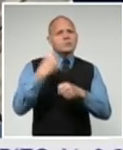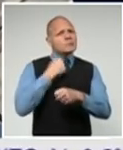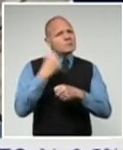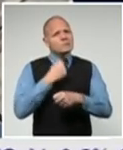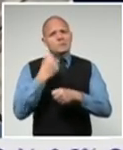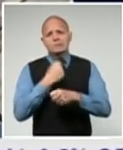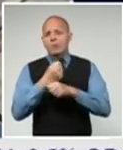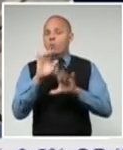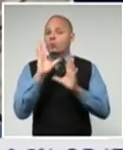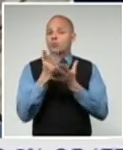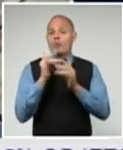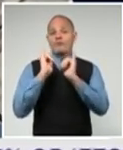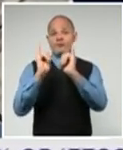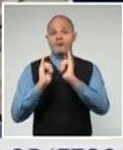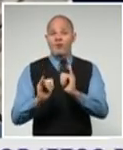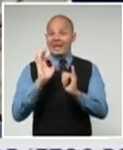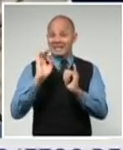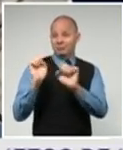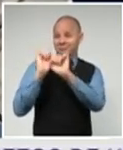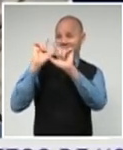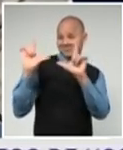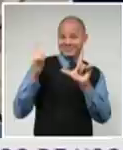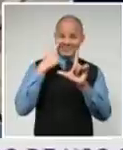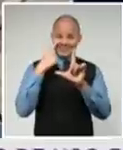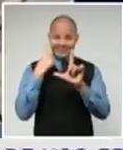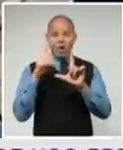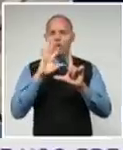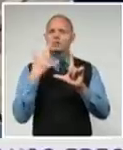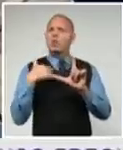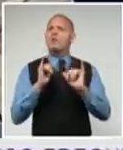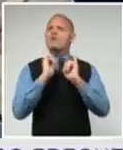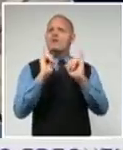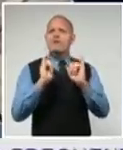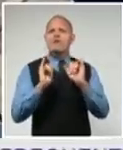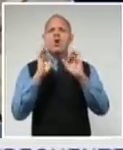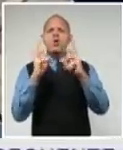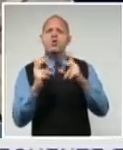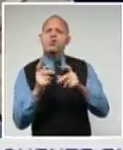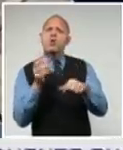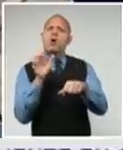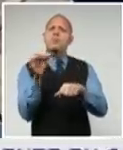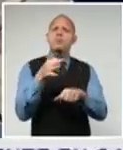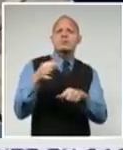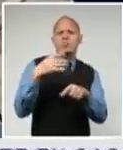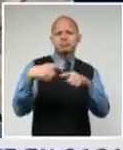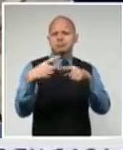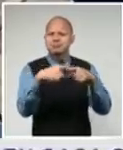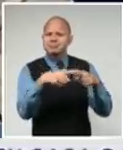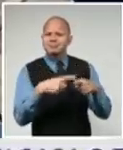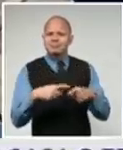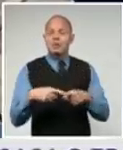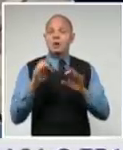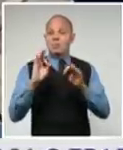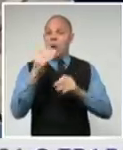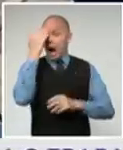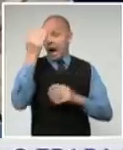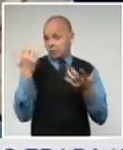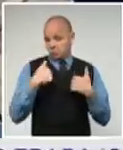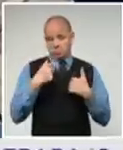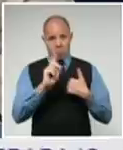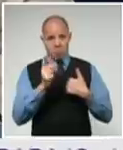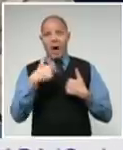informaciones que tenemos la posibilidad de brindarle todos los días a nuestra población,